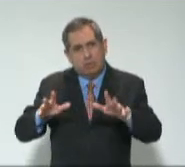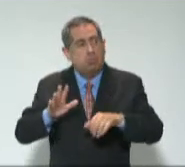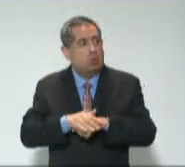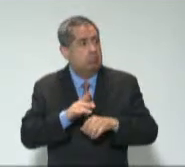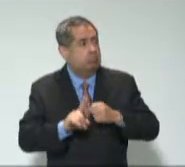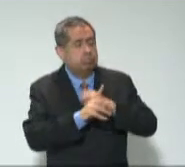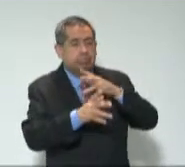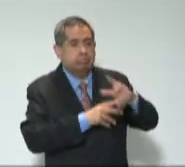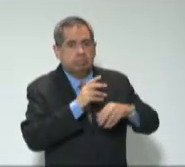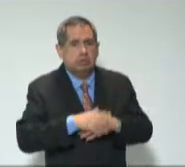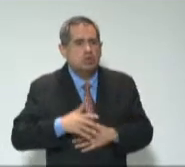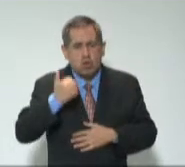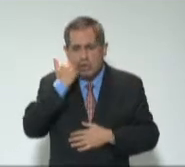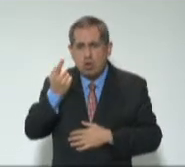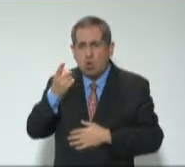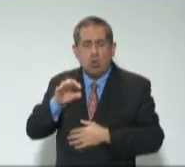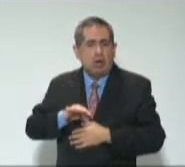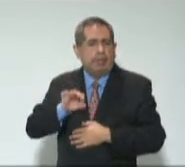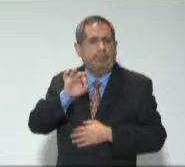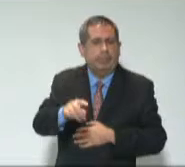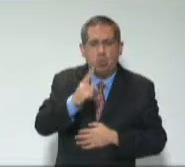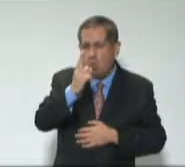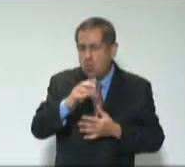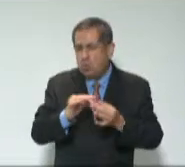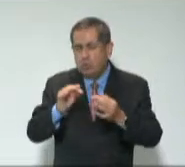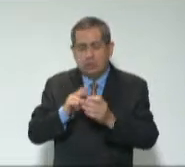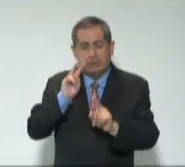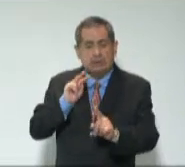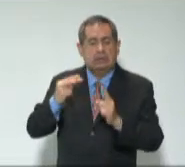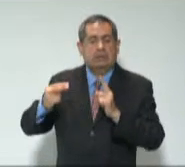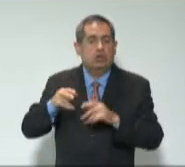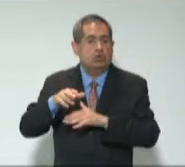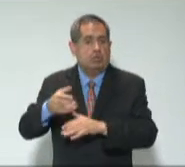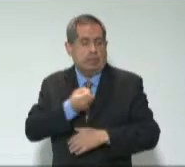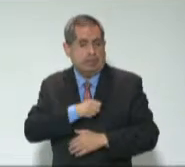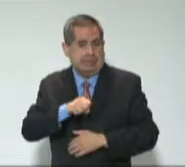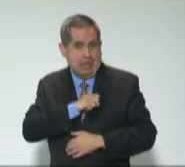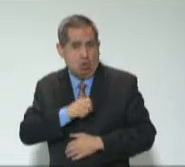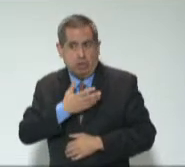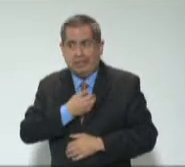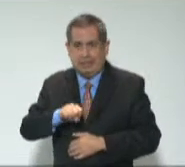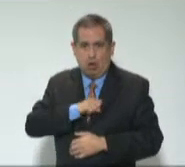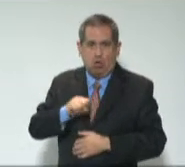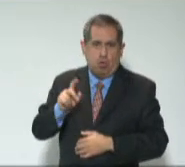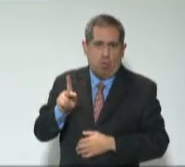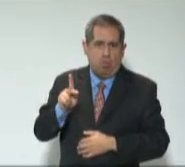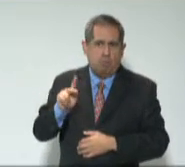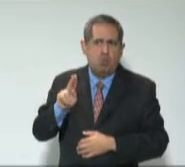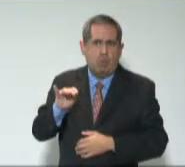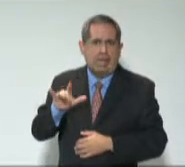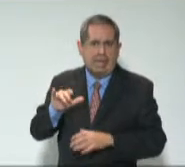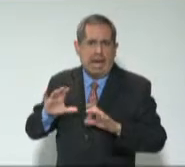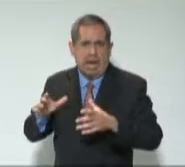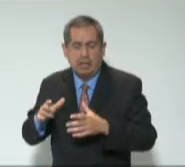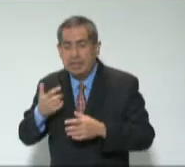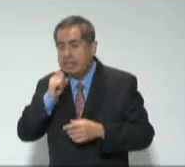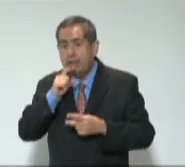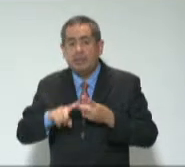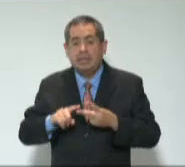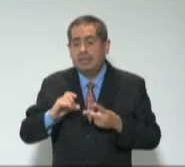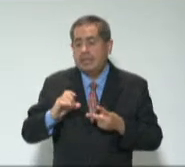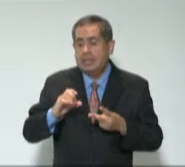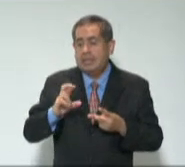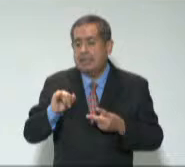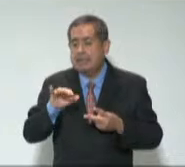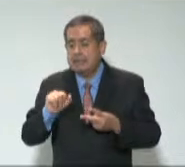me gustaría aportar un elemento específico desde la perspectiva de salud de salud pública y la gestión de crisis o la gestión